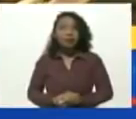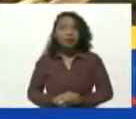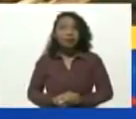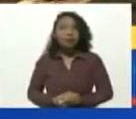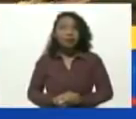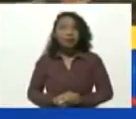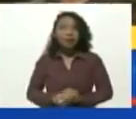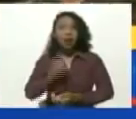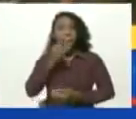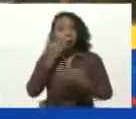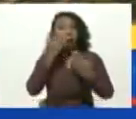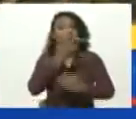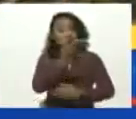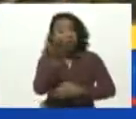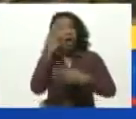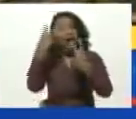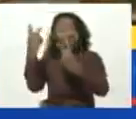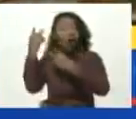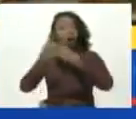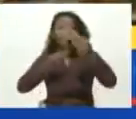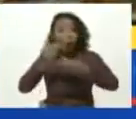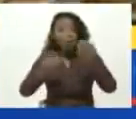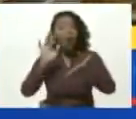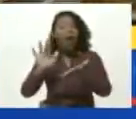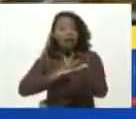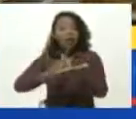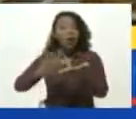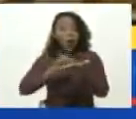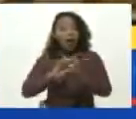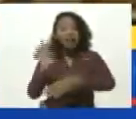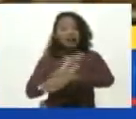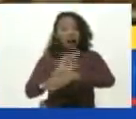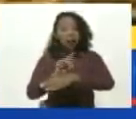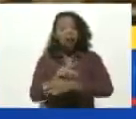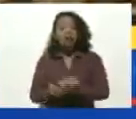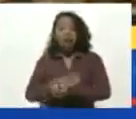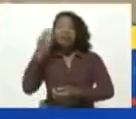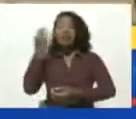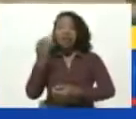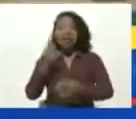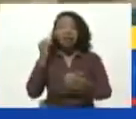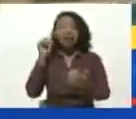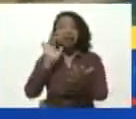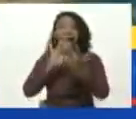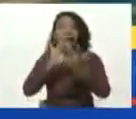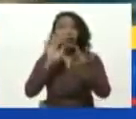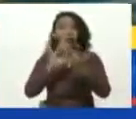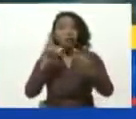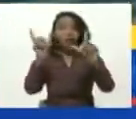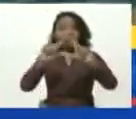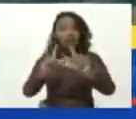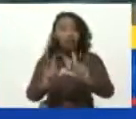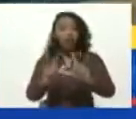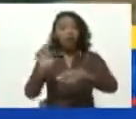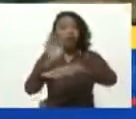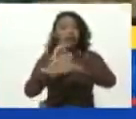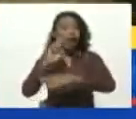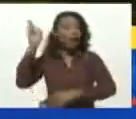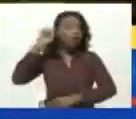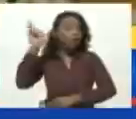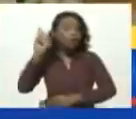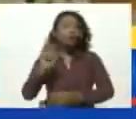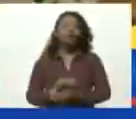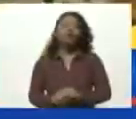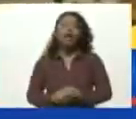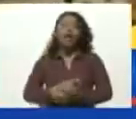Bueno, para que ustedes vean, pues, cómo avanza la tecnología. Bueno, estamos transmitiendo por televisión, por radio